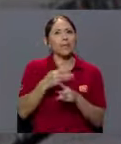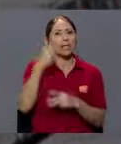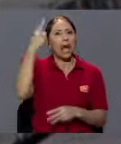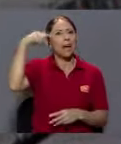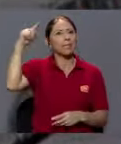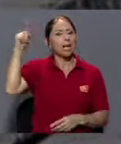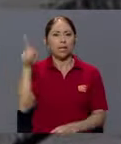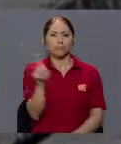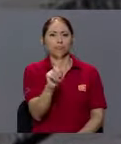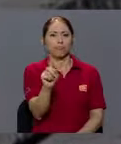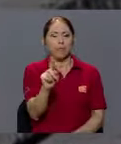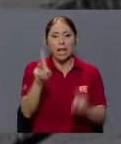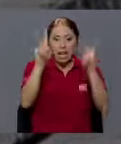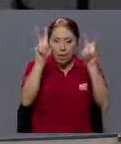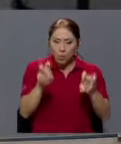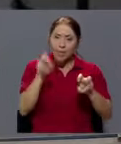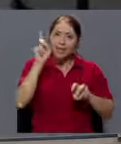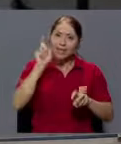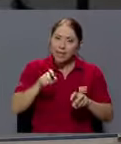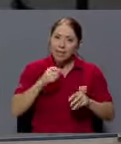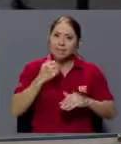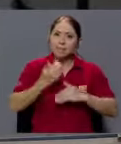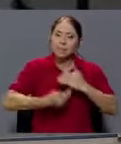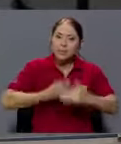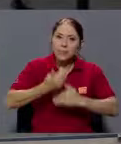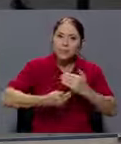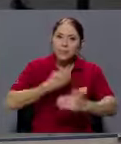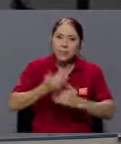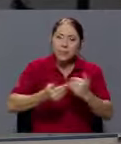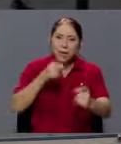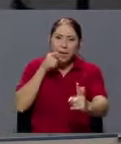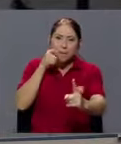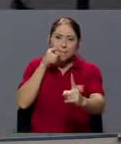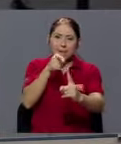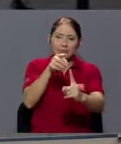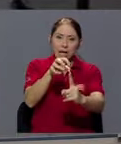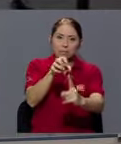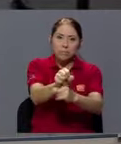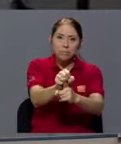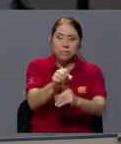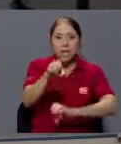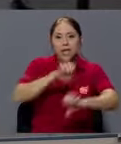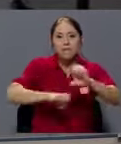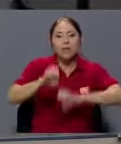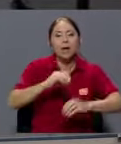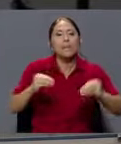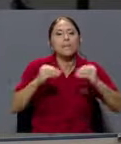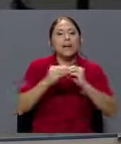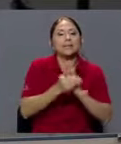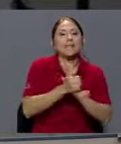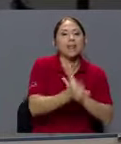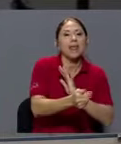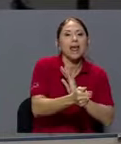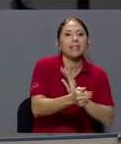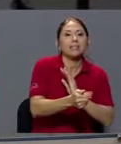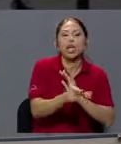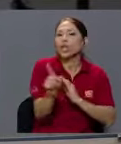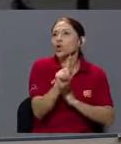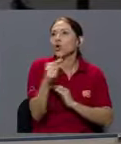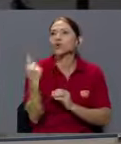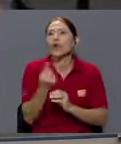tan abstracta. En general, la prueba debe ir caminando hacia esa meta. Evaluar más habilidades, no